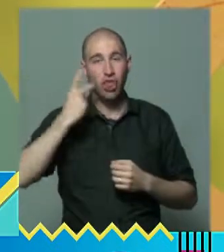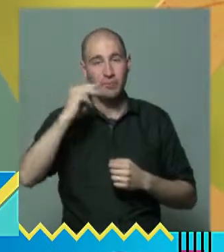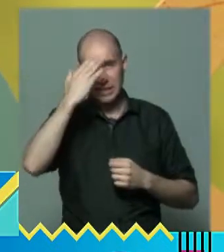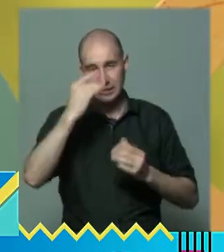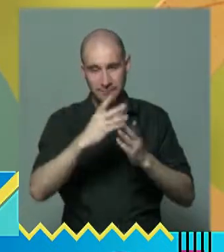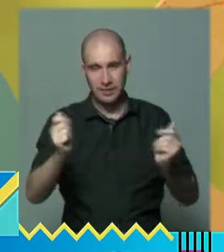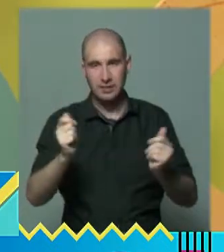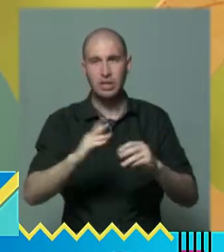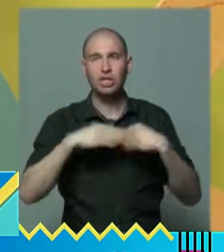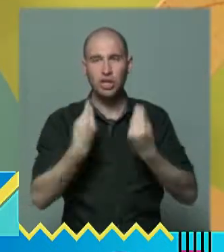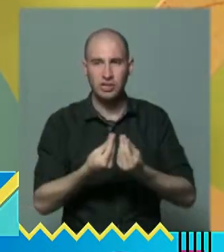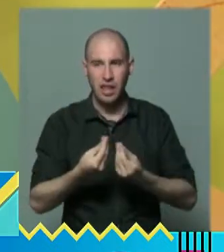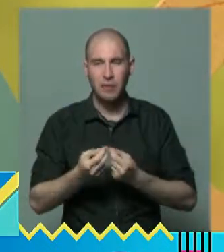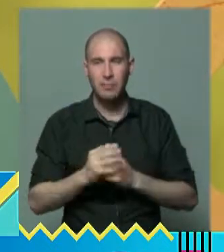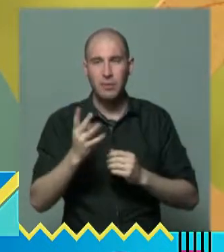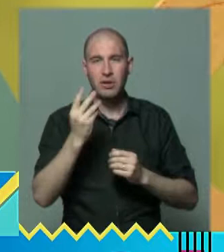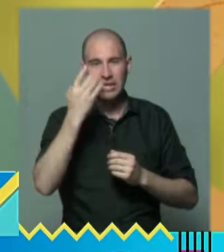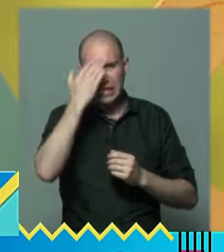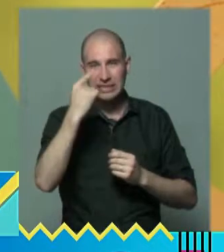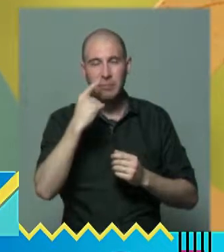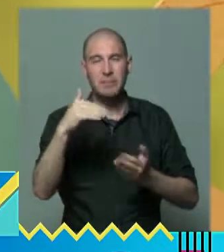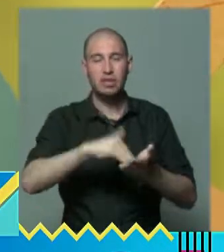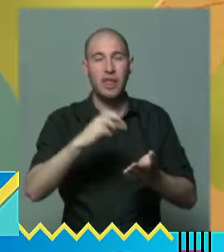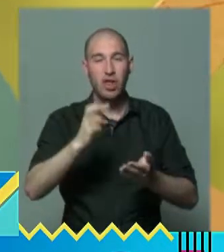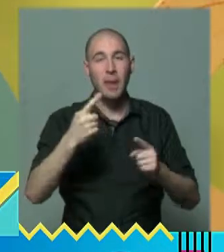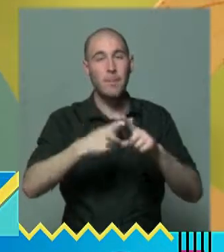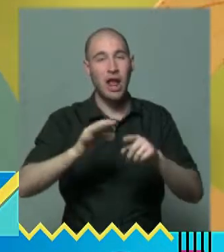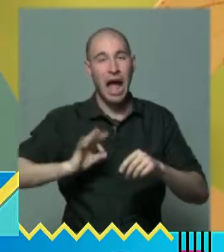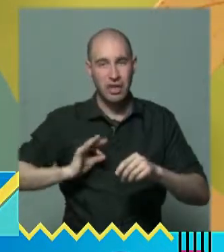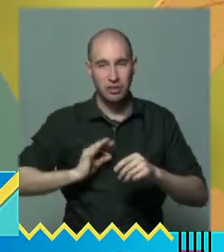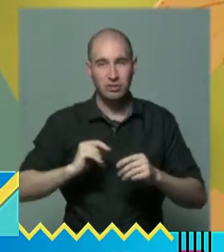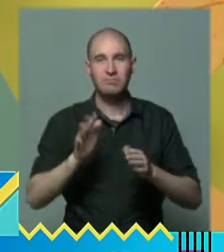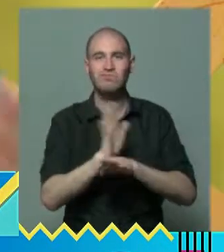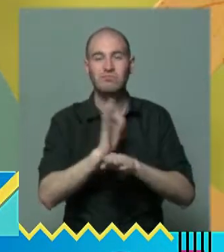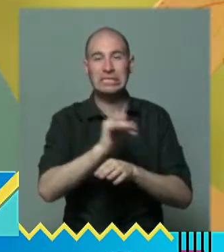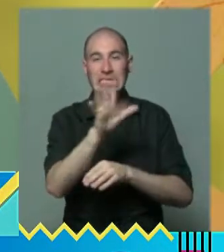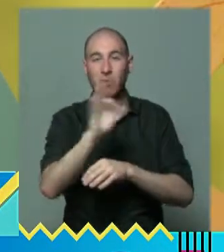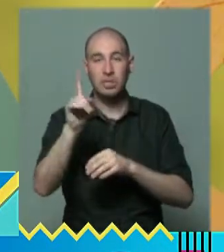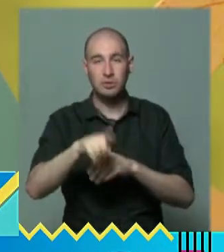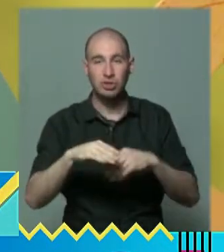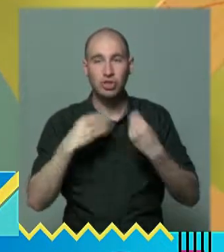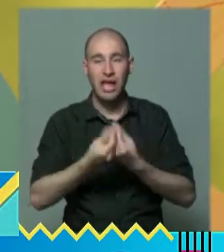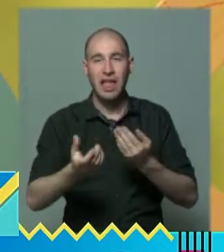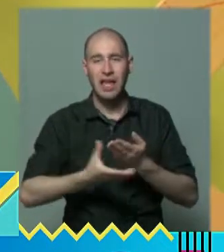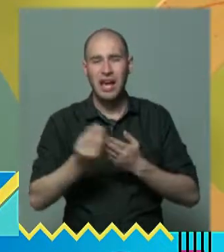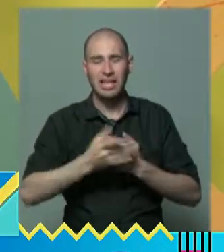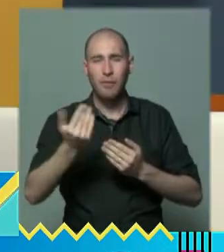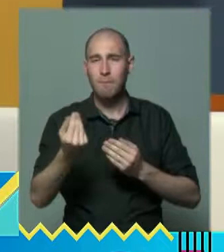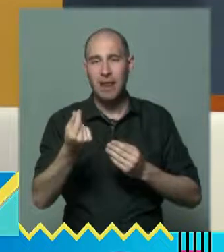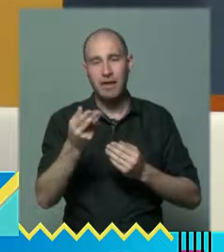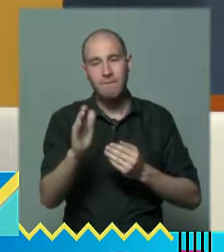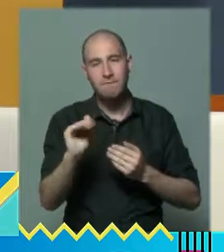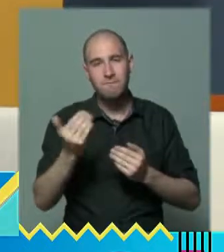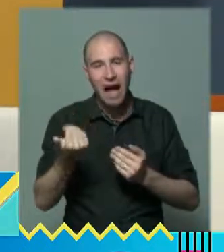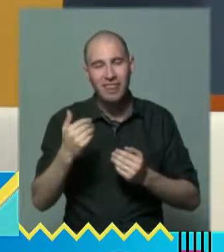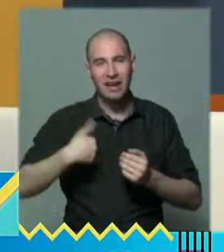2015, equivalía en el orden de 15.000 millones de dólares por año, que era el 50% del déficit fiscal argentino.